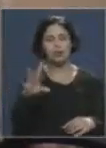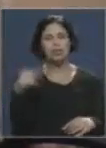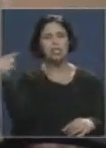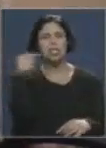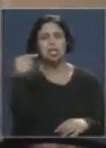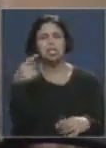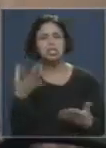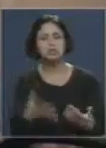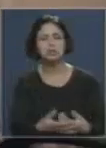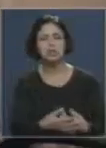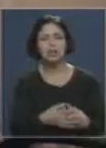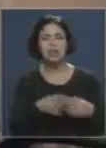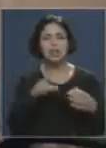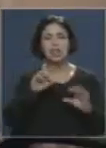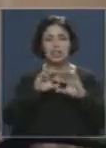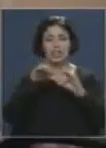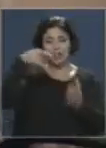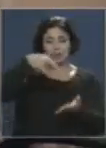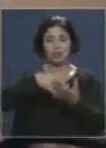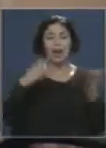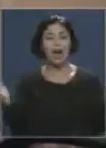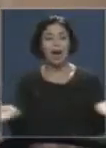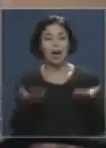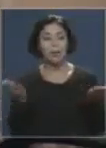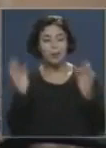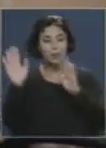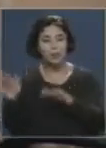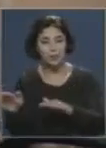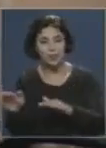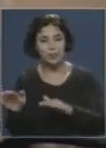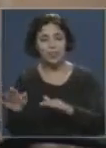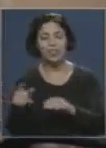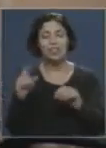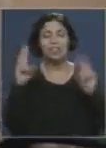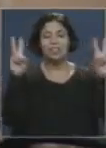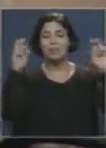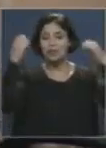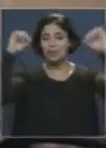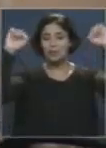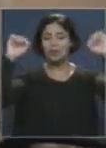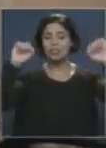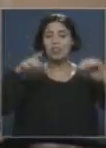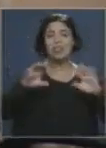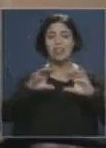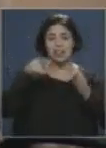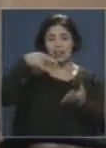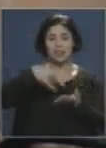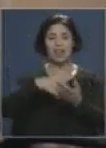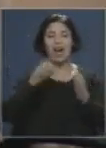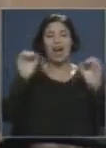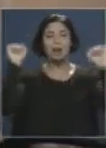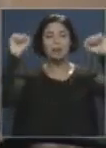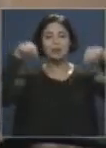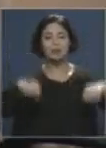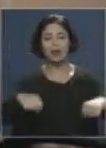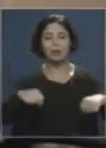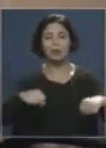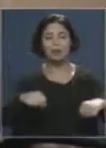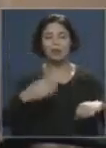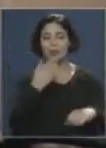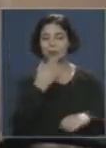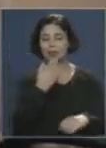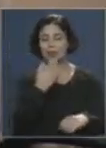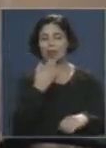negativo. El Parlamento ha sido una contribución para el tema del deporte. En el Parlamento aprobamos en su